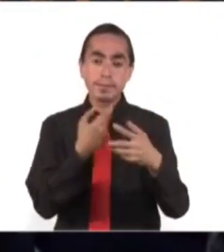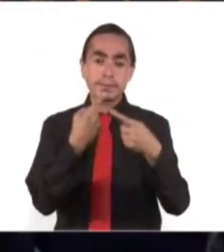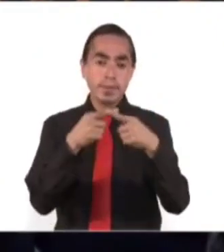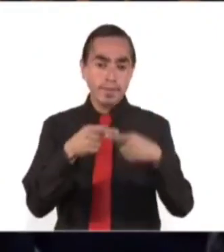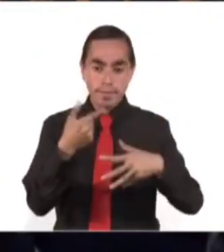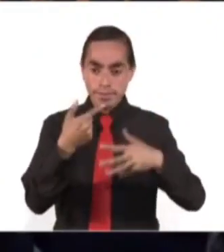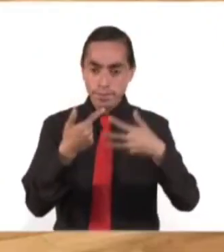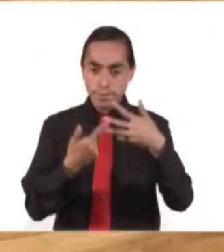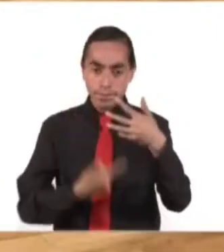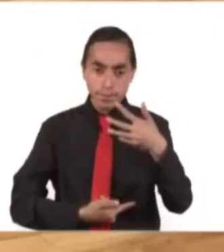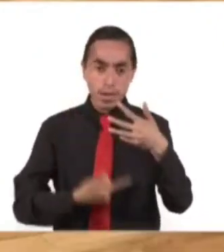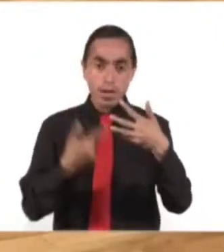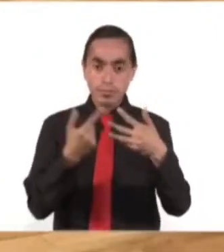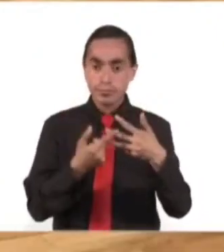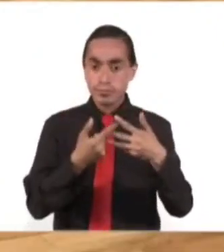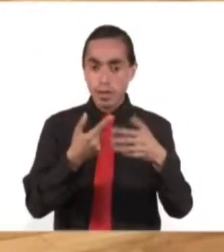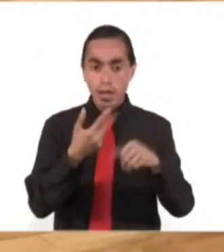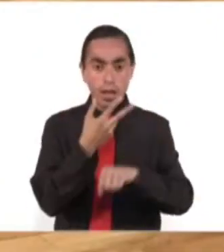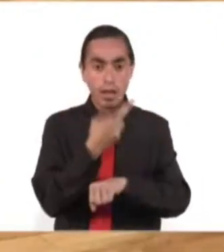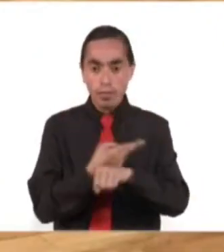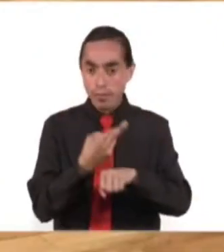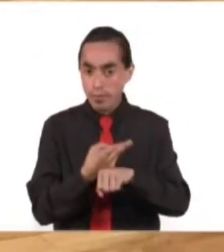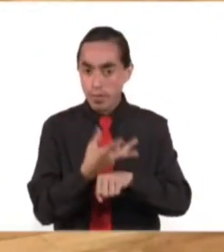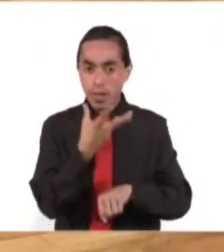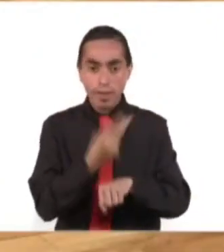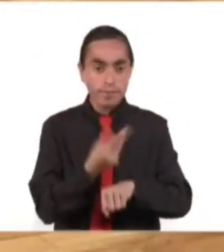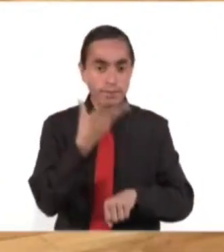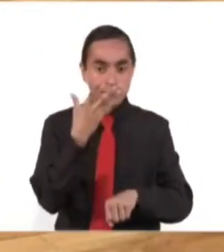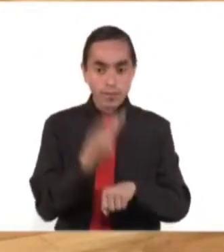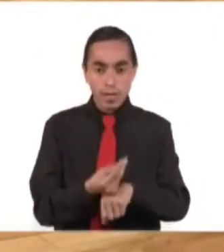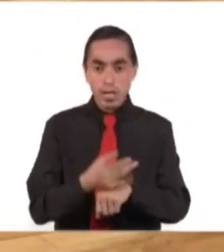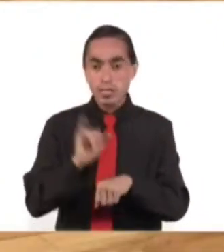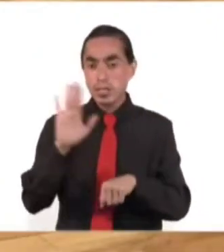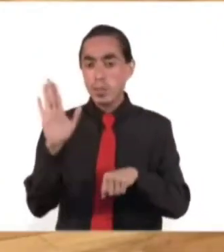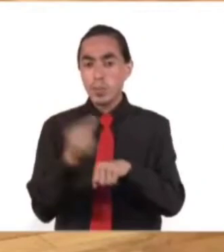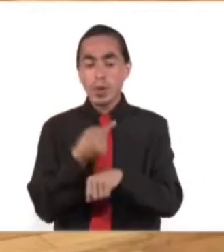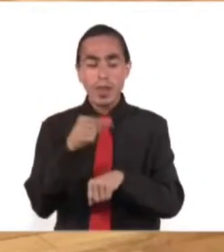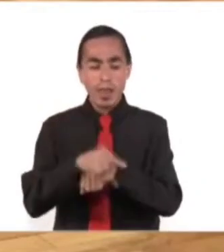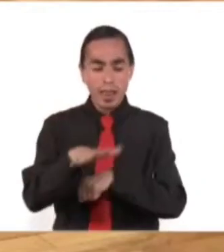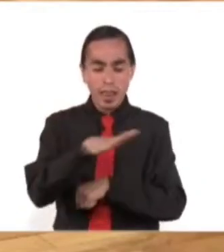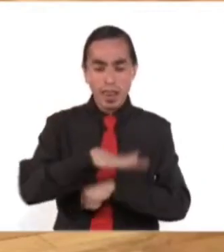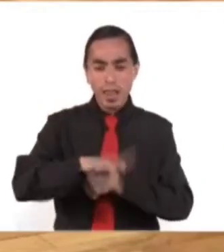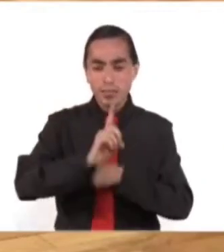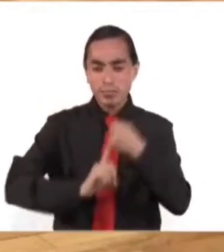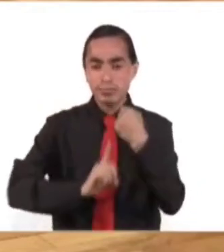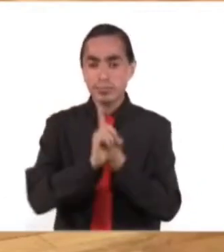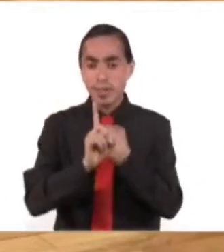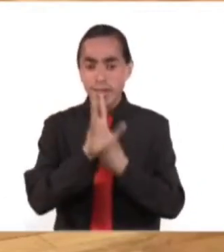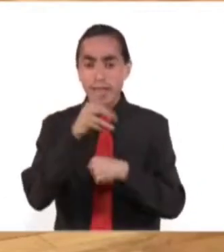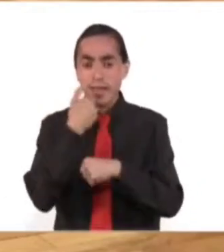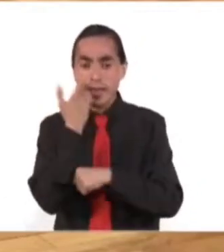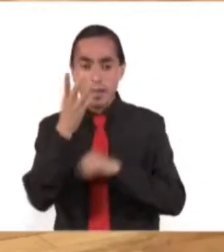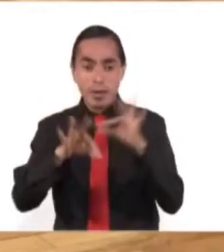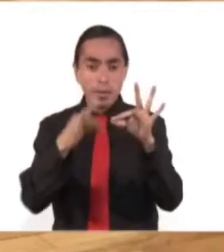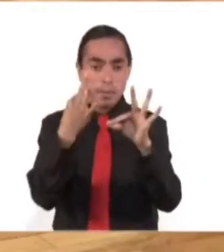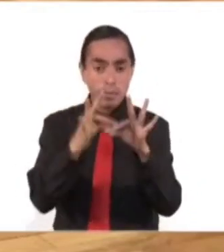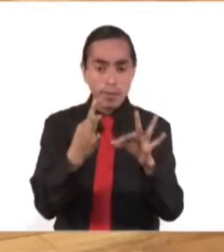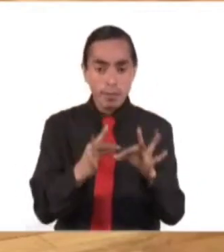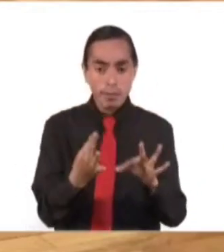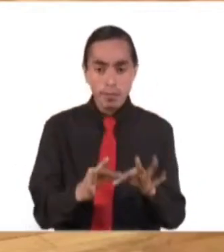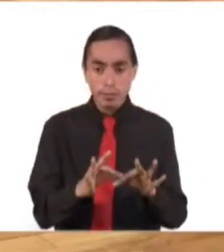la altura de las complejas problemáticas que enfrenta la ciudad y el país.